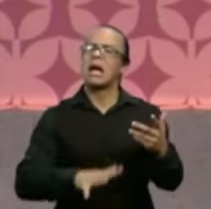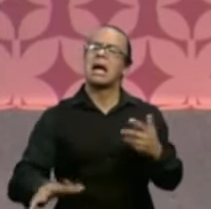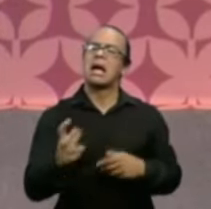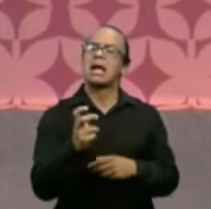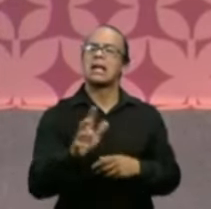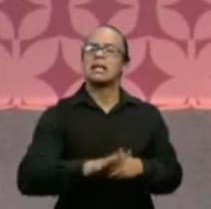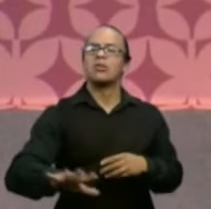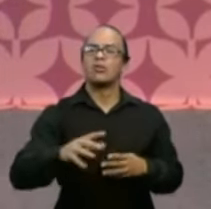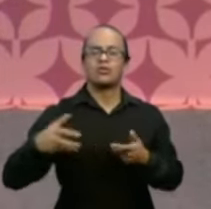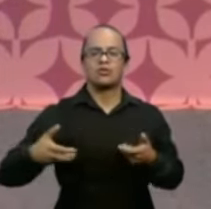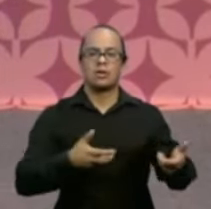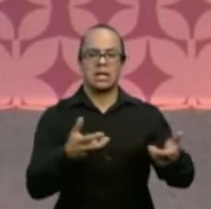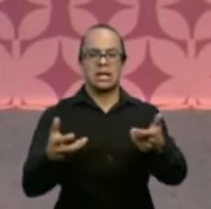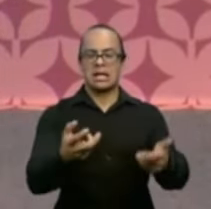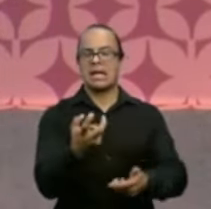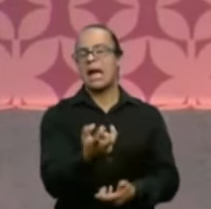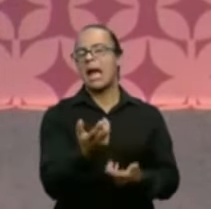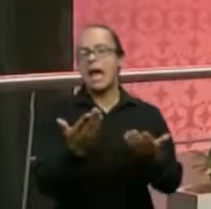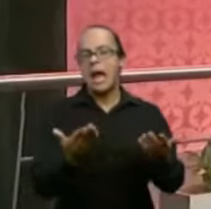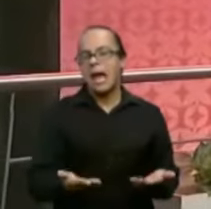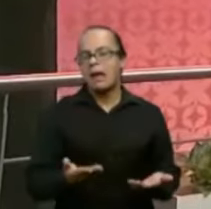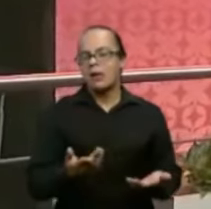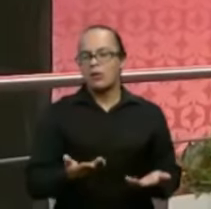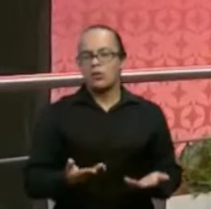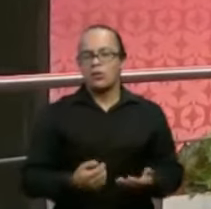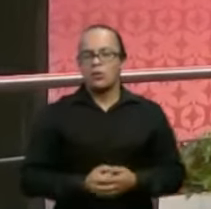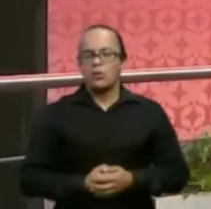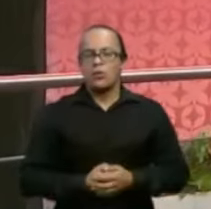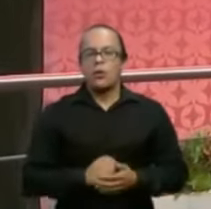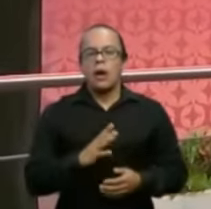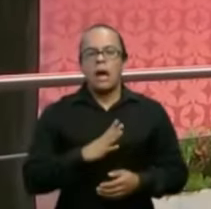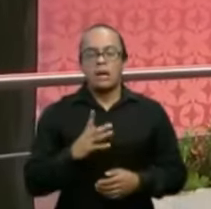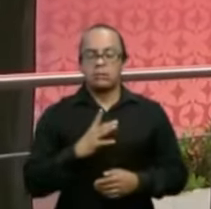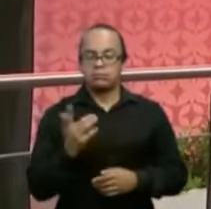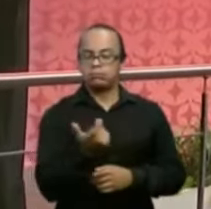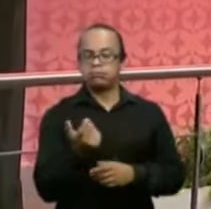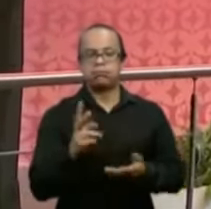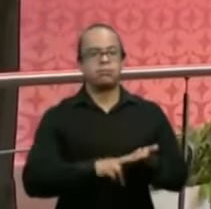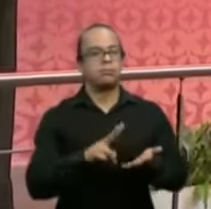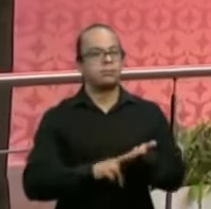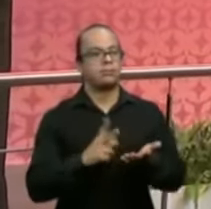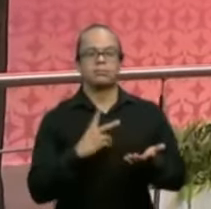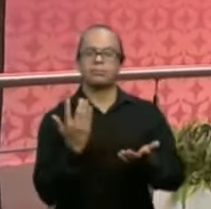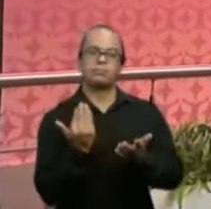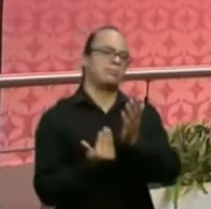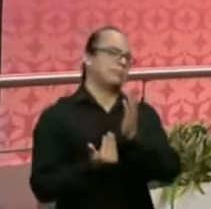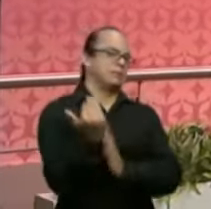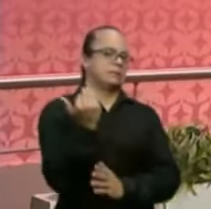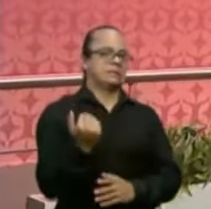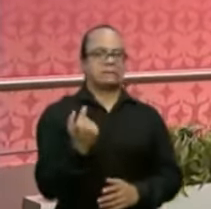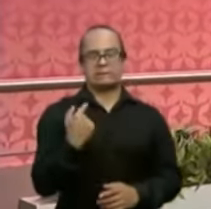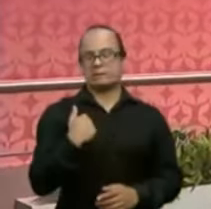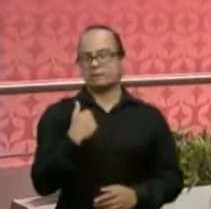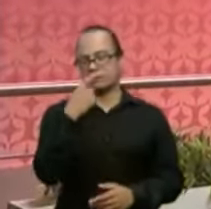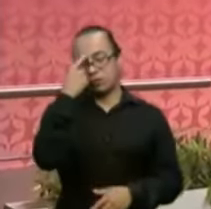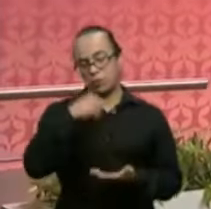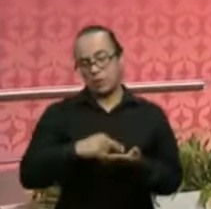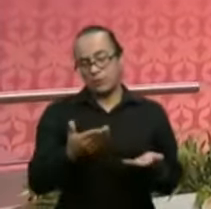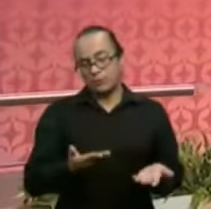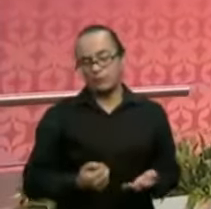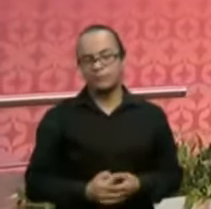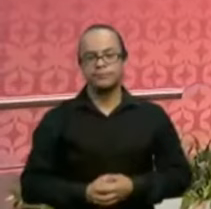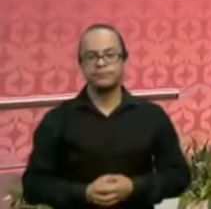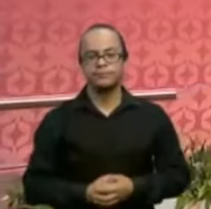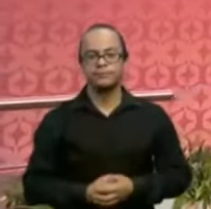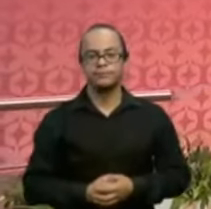carreteras, que por cierto, tienen un costo excesivo, diría yo.